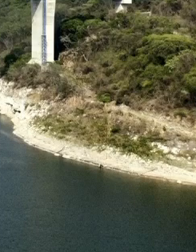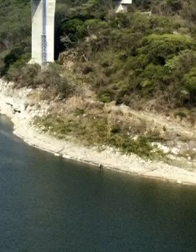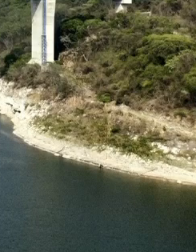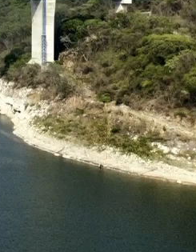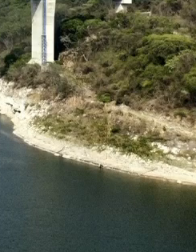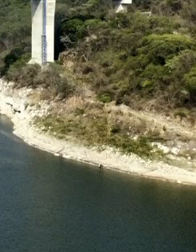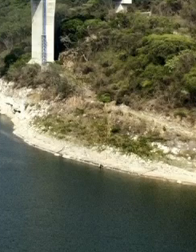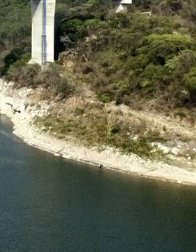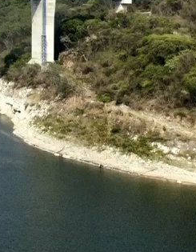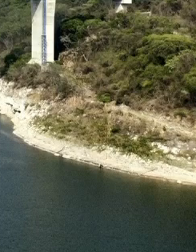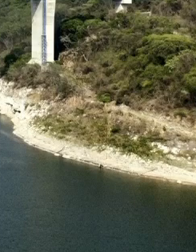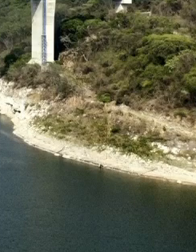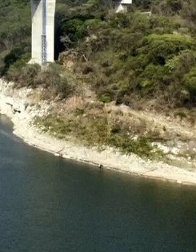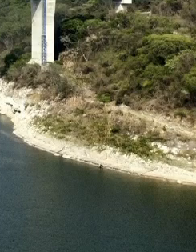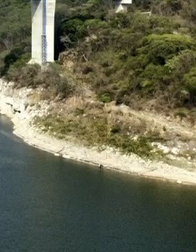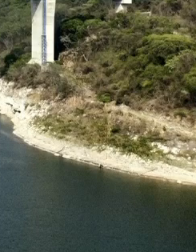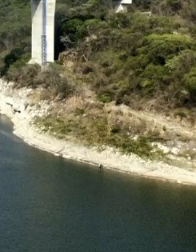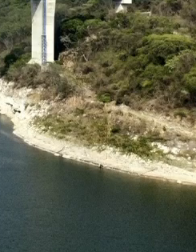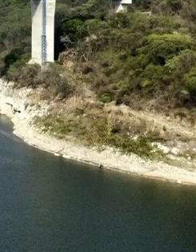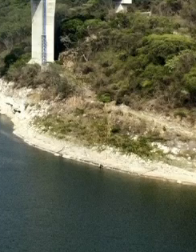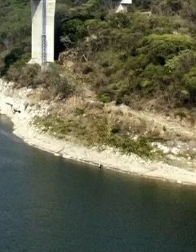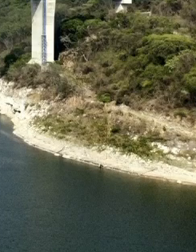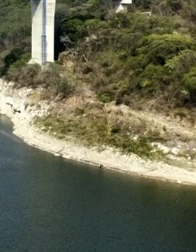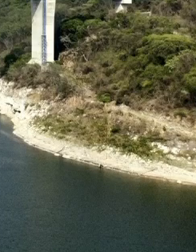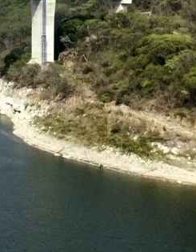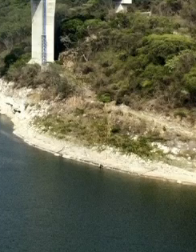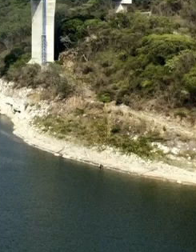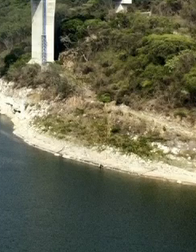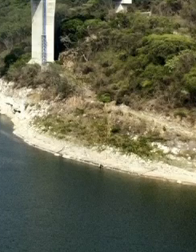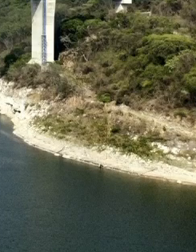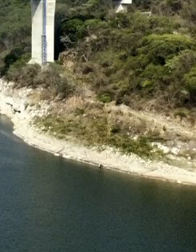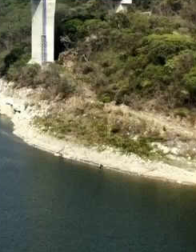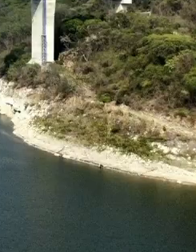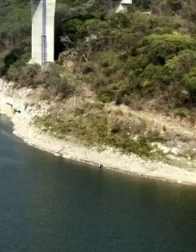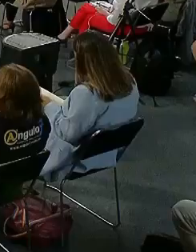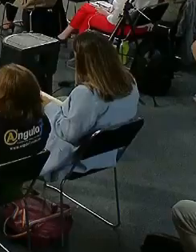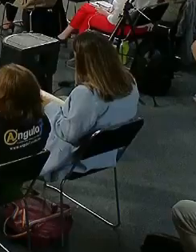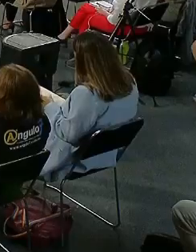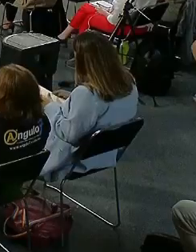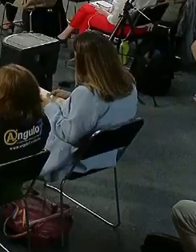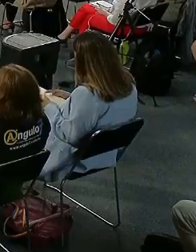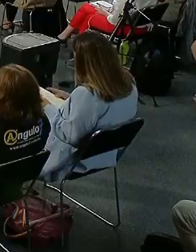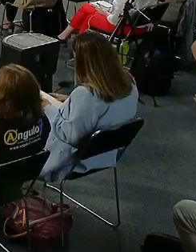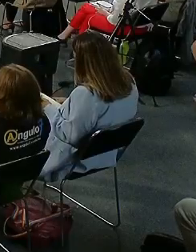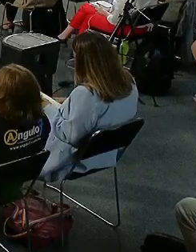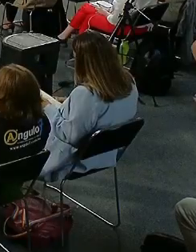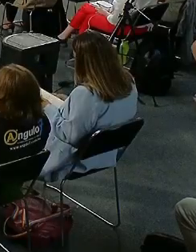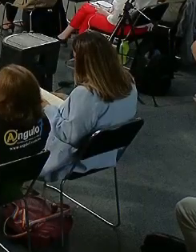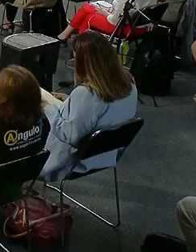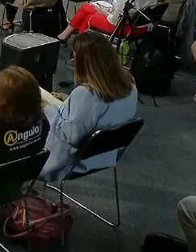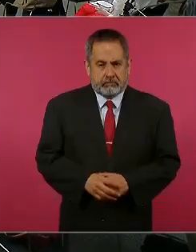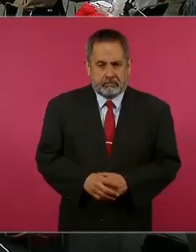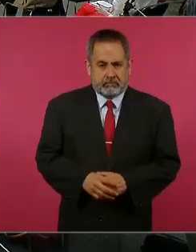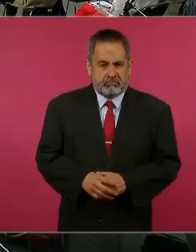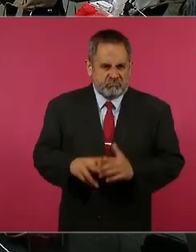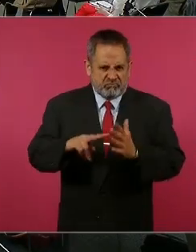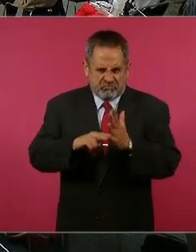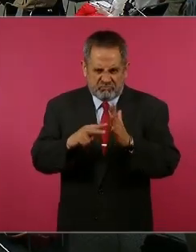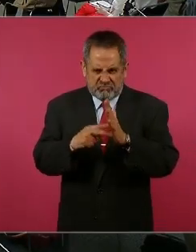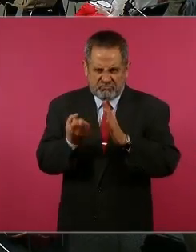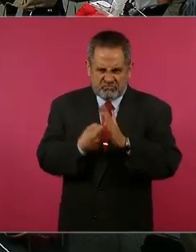tiene? No sé exactamente, pero es. Y se dan cuenta de lo que es la ingeniería, ¿no?